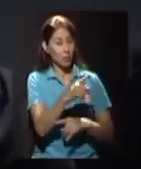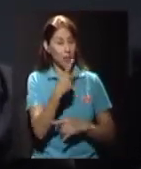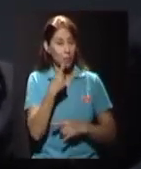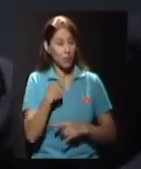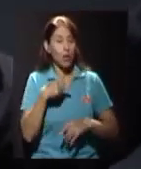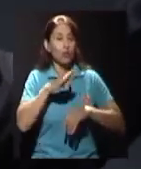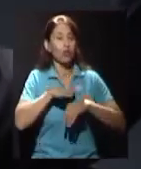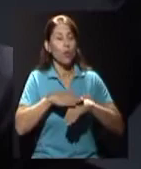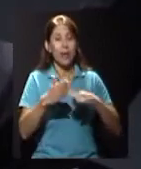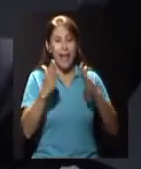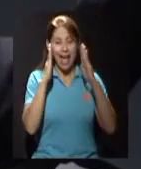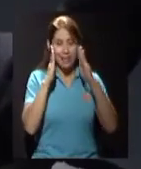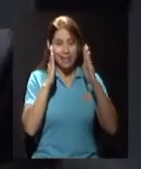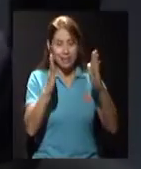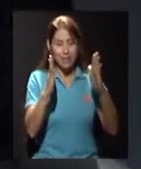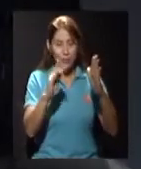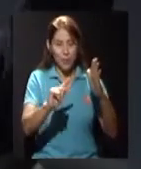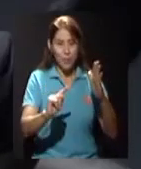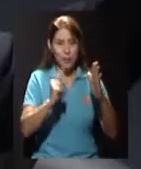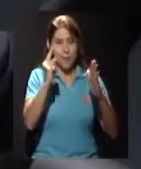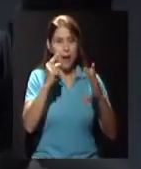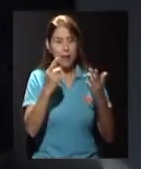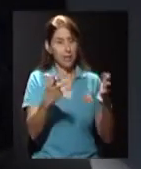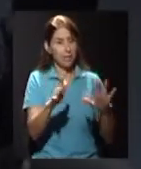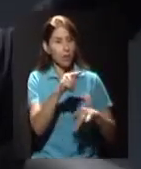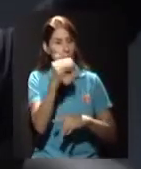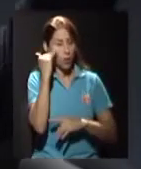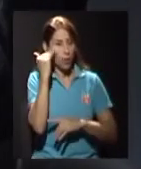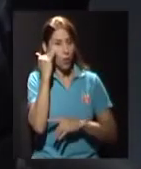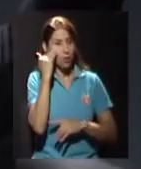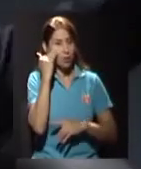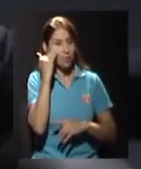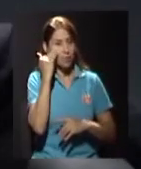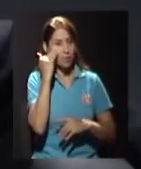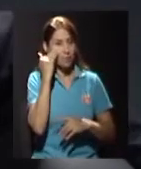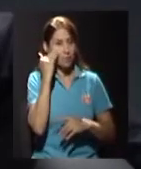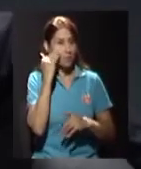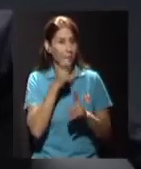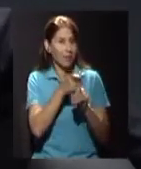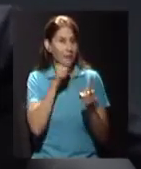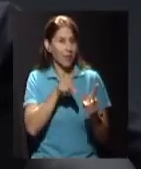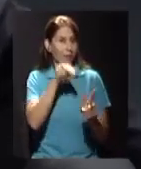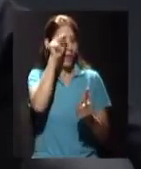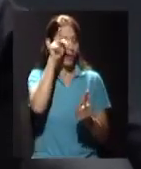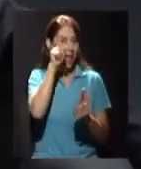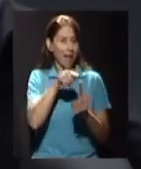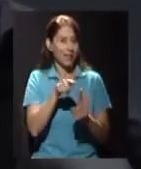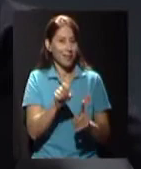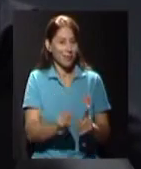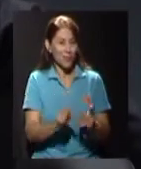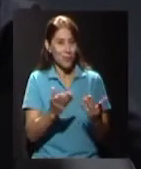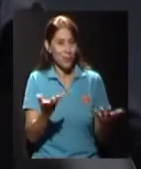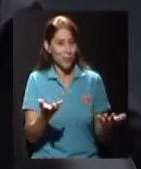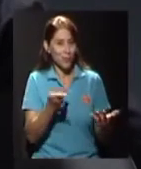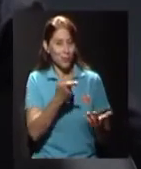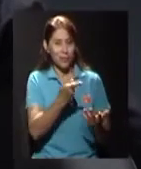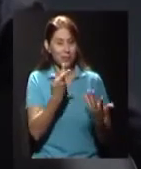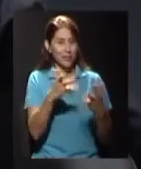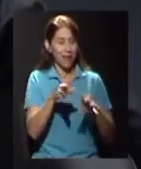que usted lo conoce casi que de una frontera a la otra y